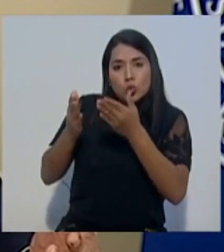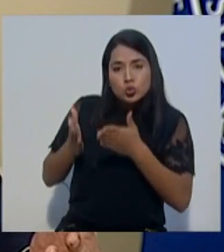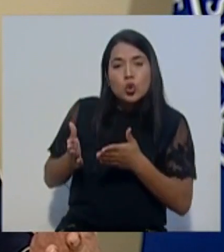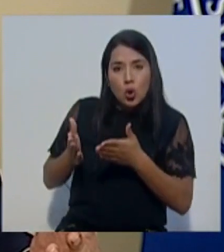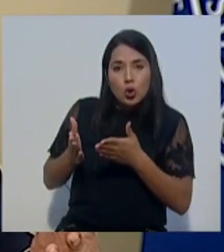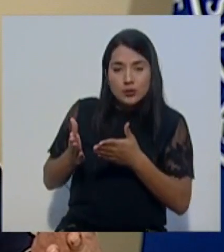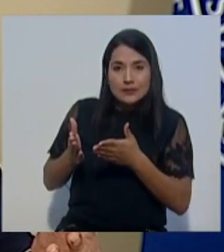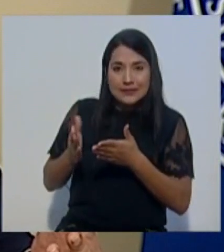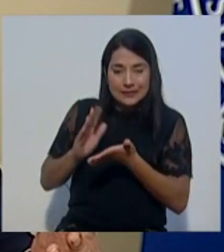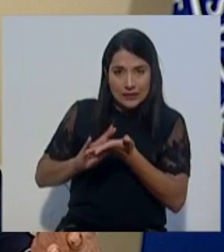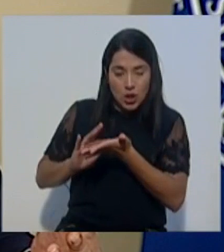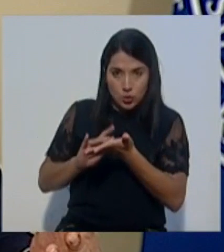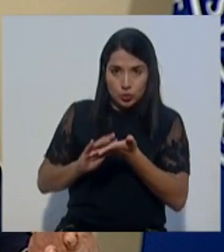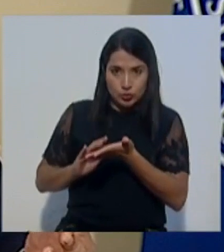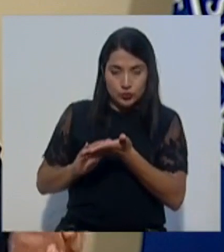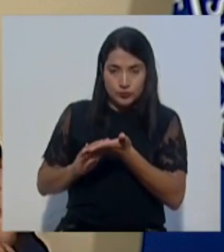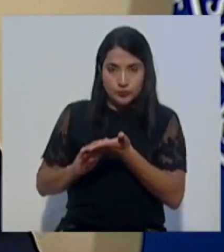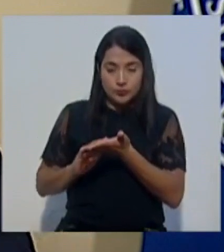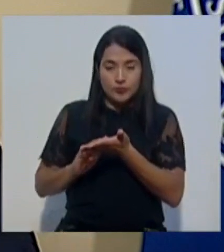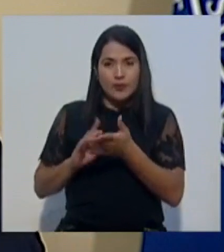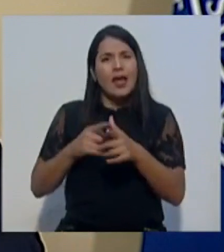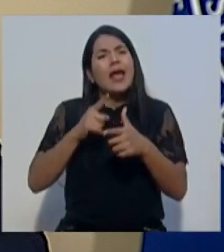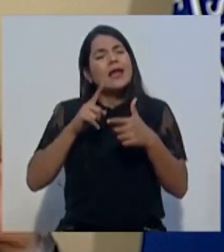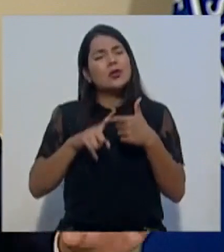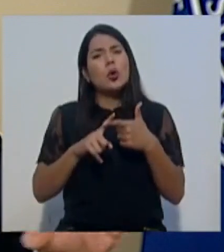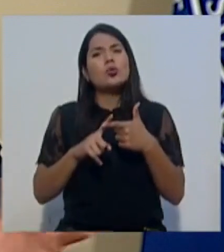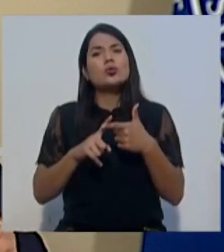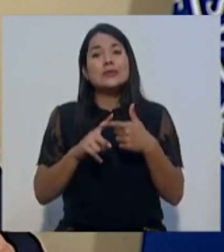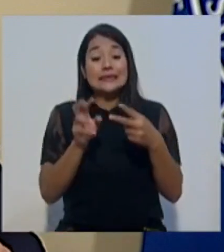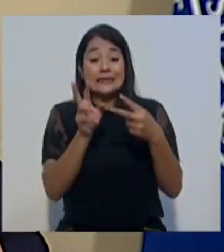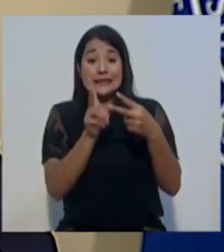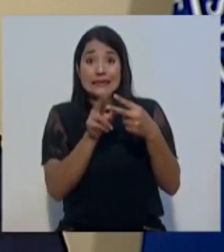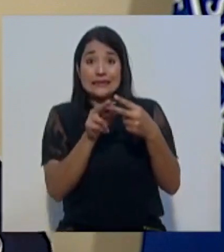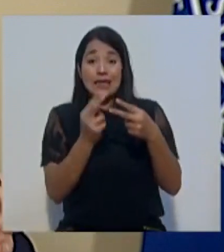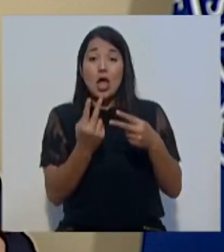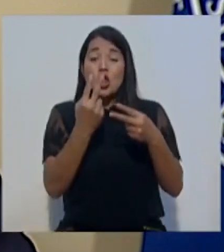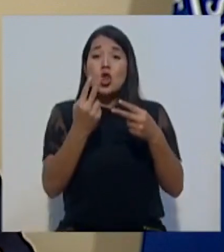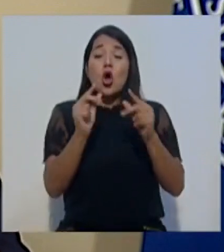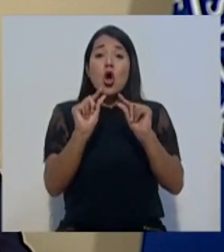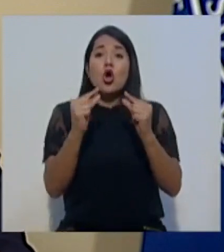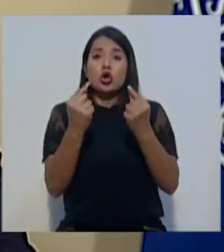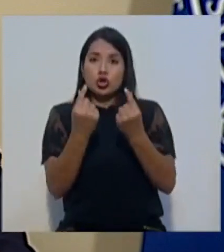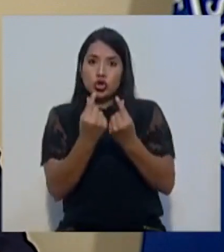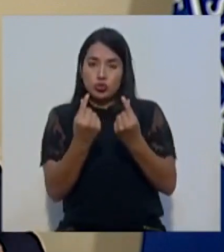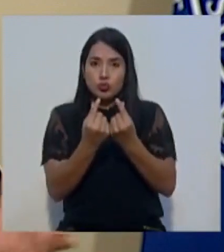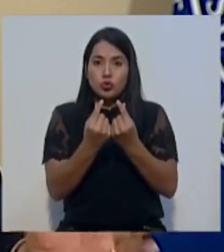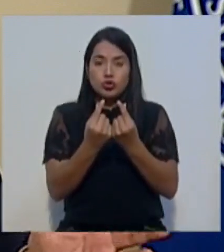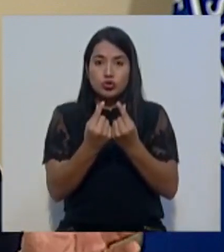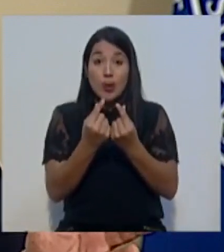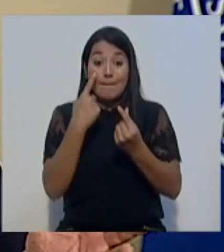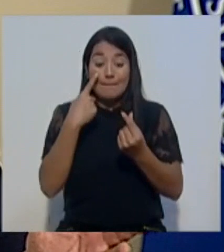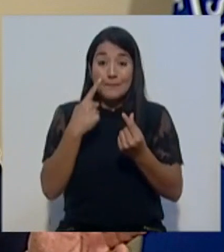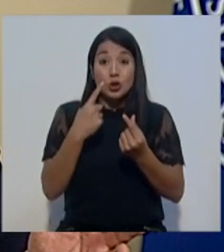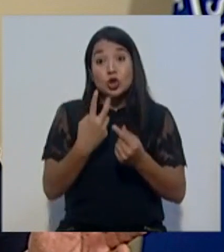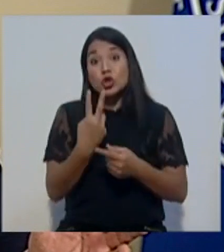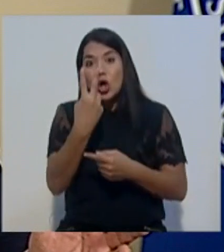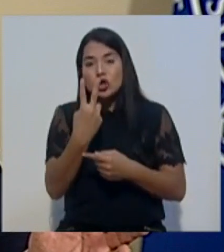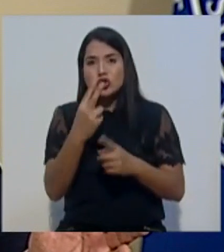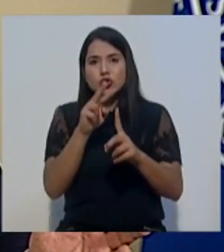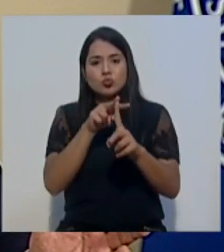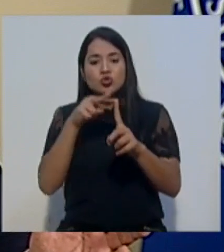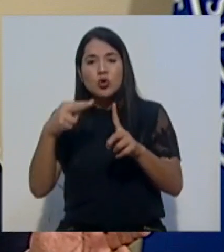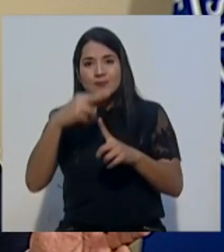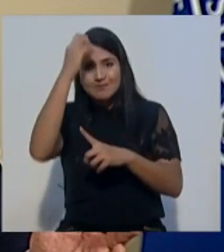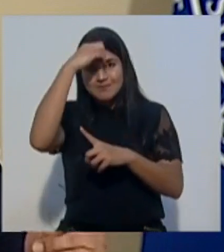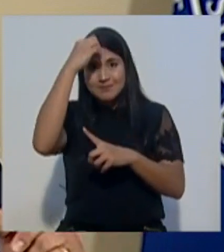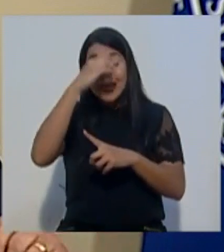pequeños productores de arroz. Entonces, digamos que hay dos posiciones en el debate, hay dos posiciones y yo le quiero hablar de la